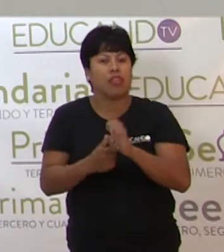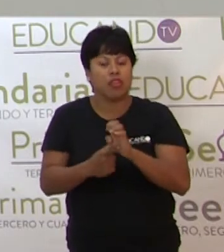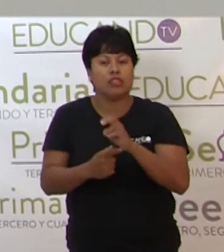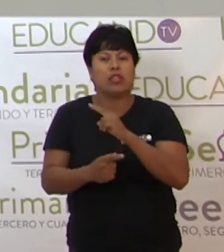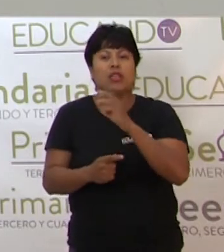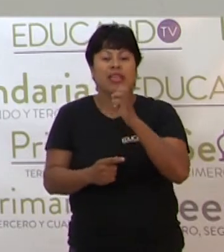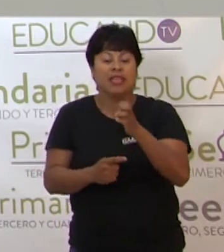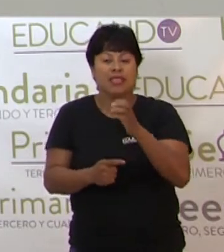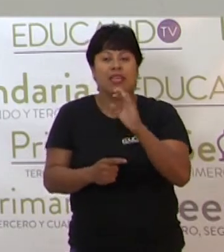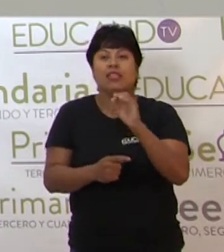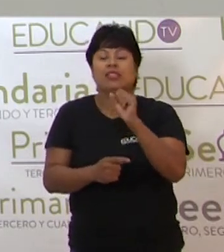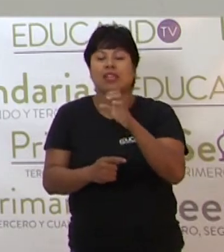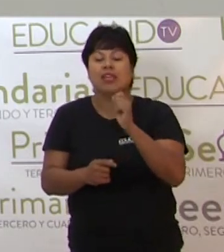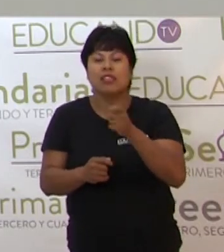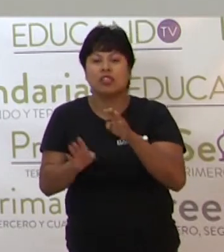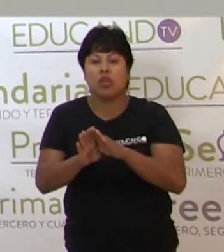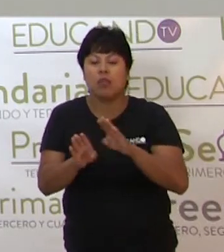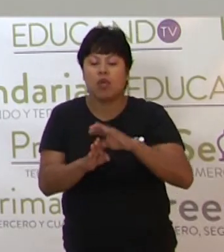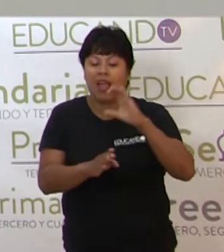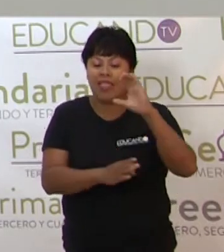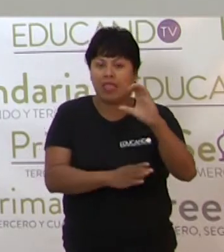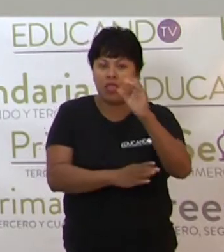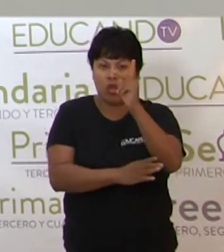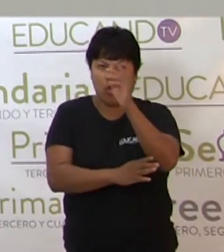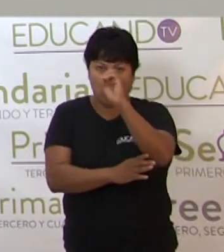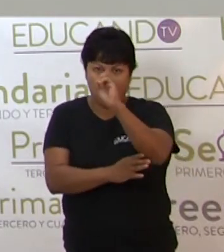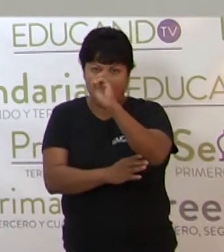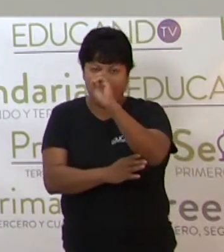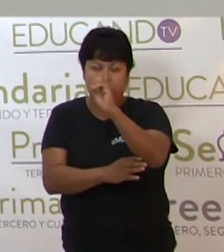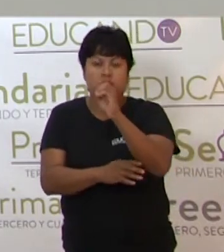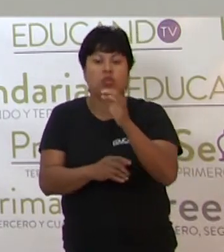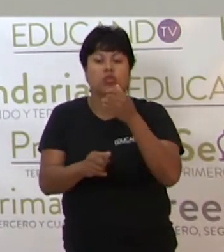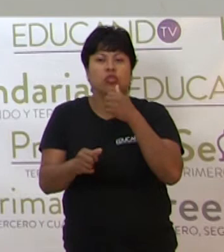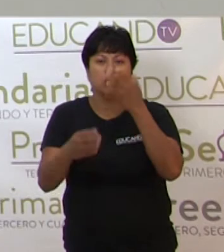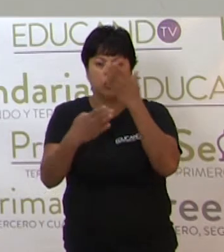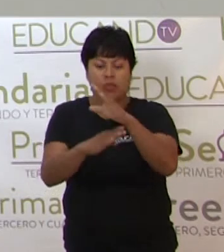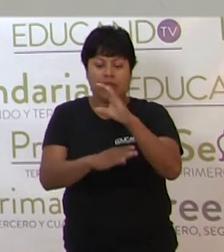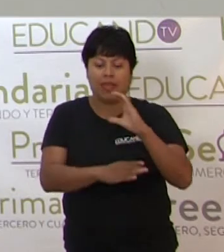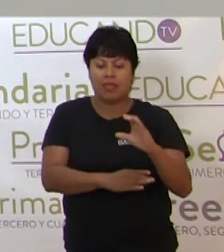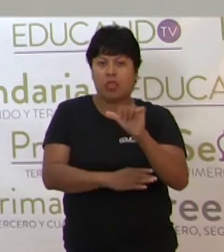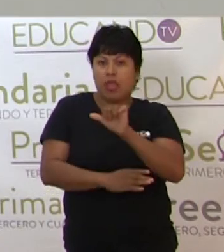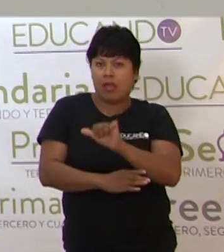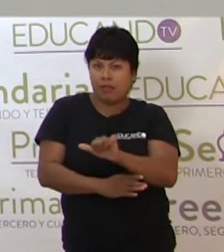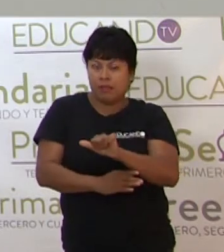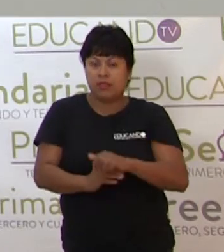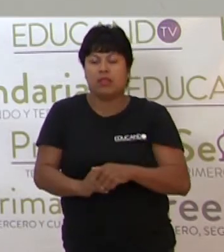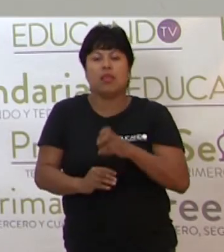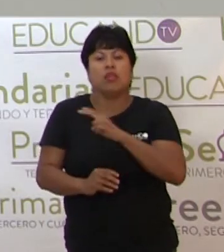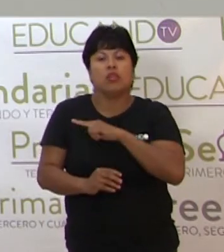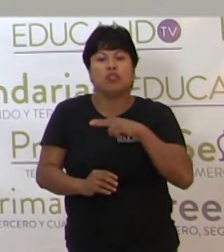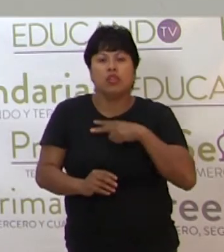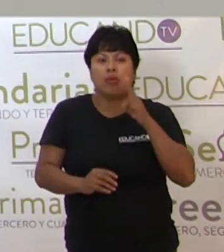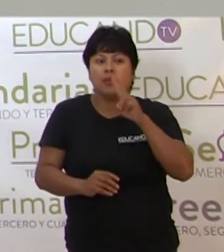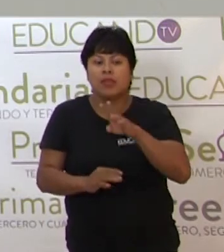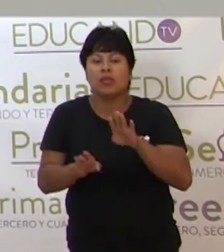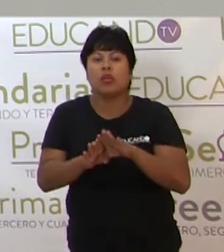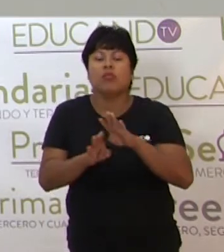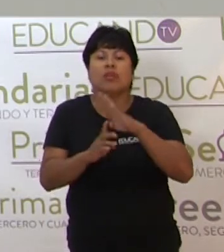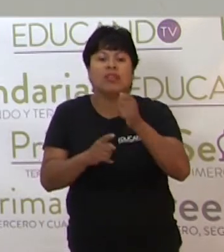se define como cateto opuesto sobre cateto adyacente. Vamos a definir la